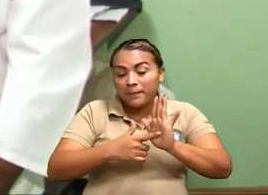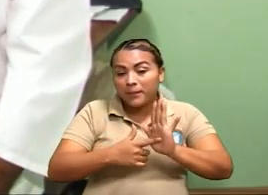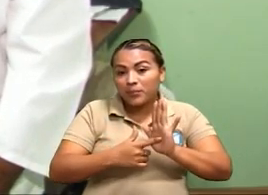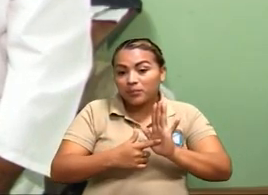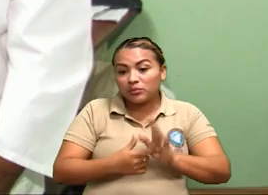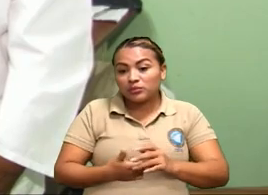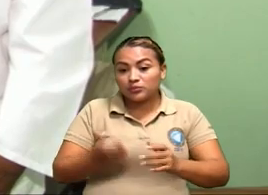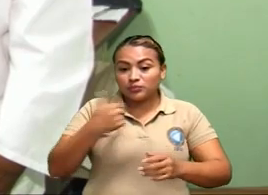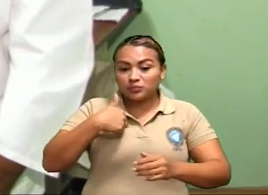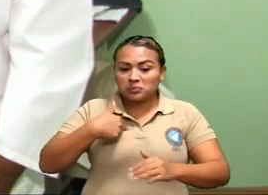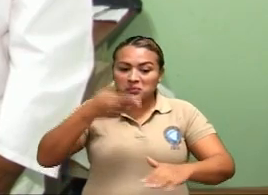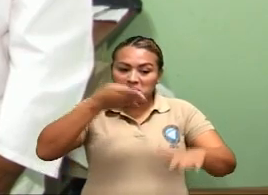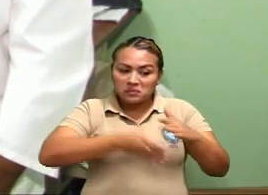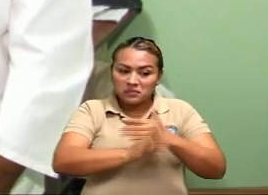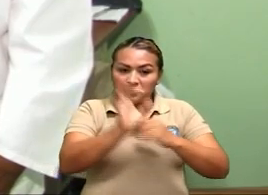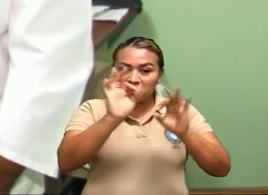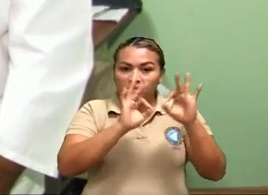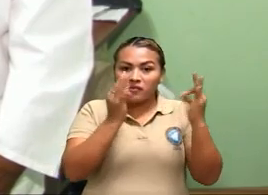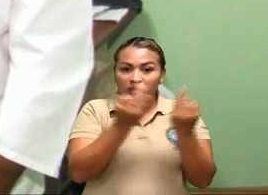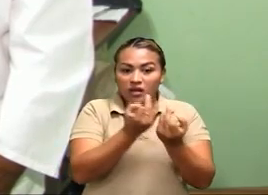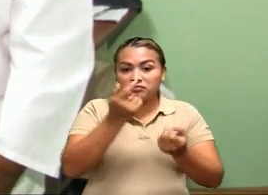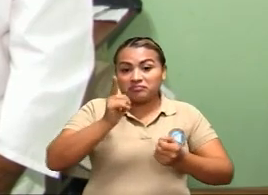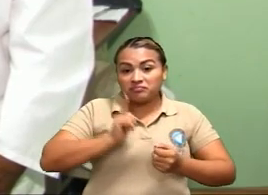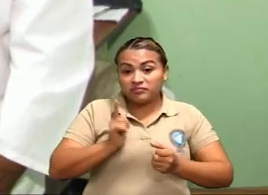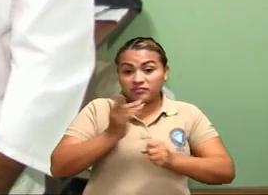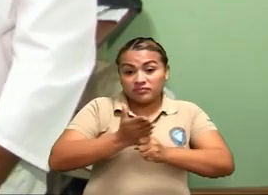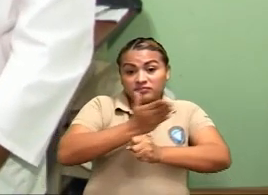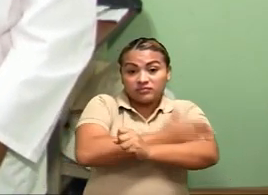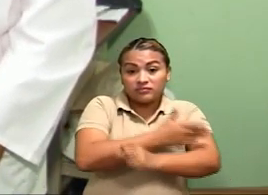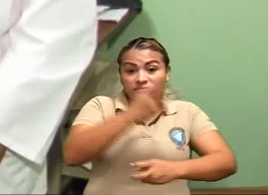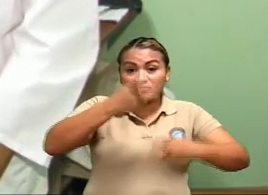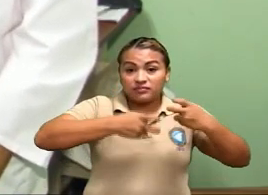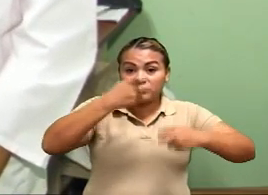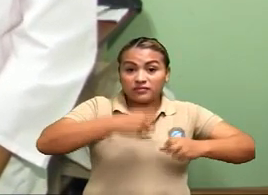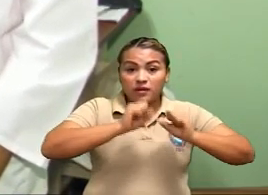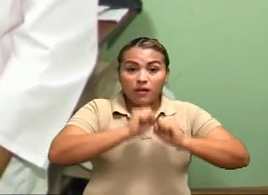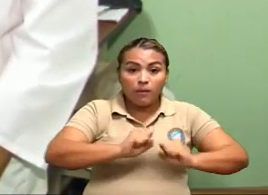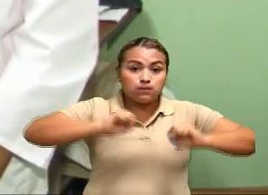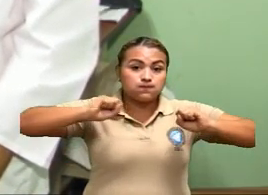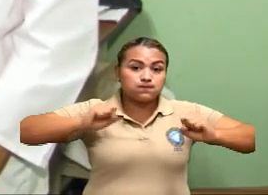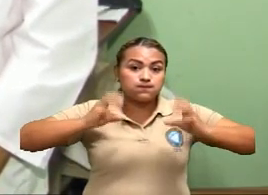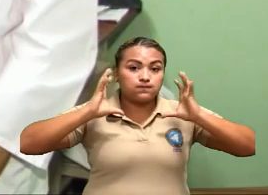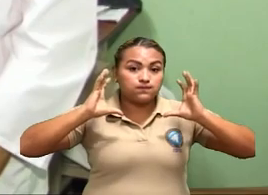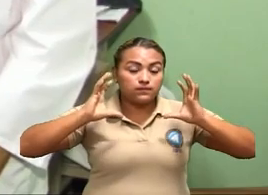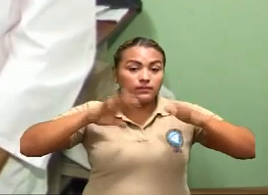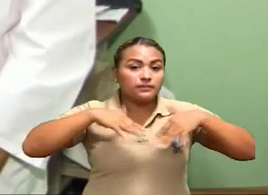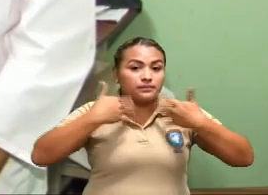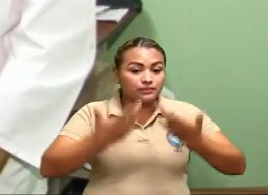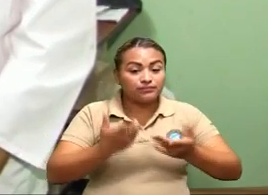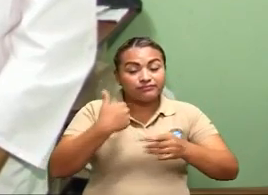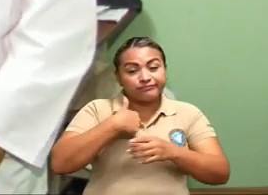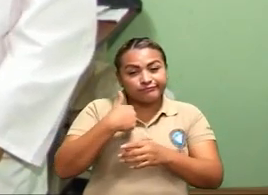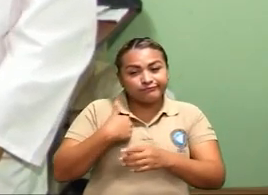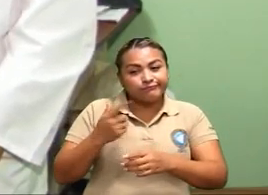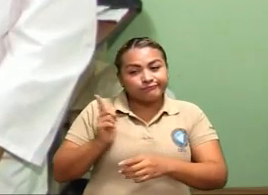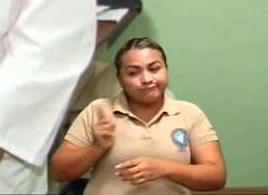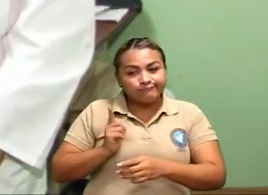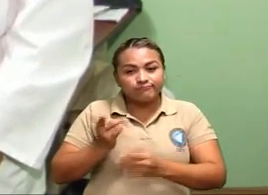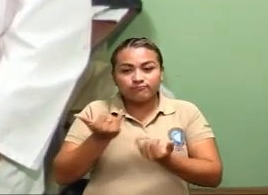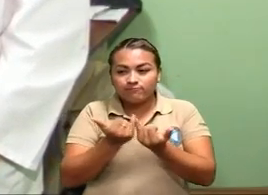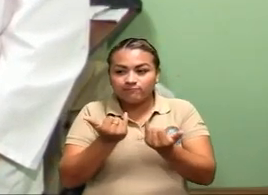dentro de mi familia tengo algún familiar que ha tenido este problema, yo debo procurar no llegar a ese nivel, ¿verdad?